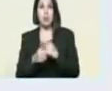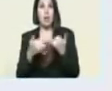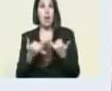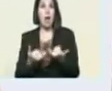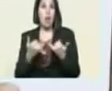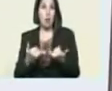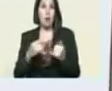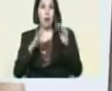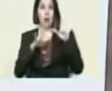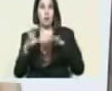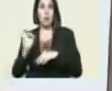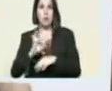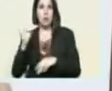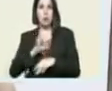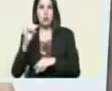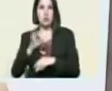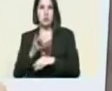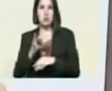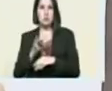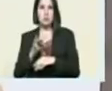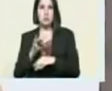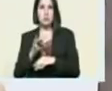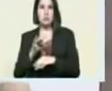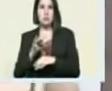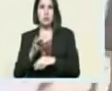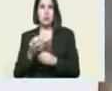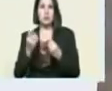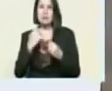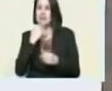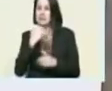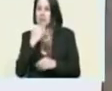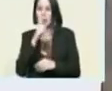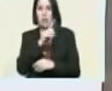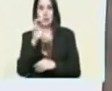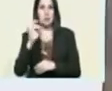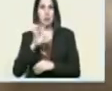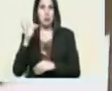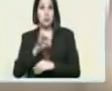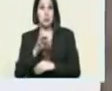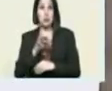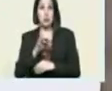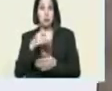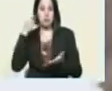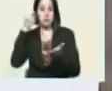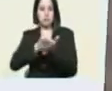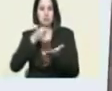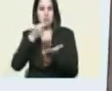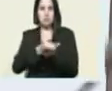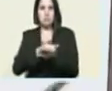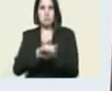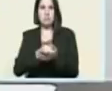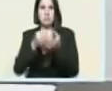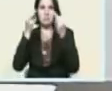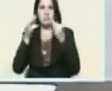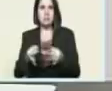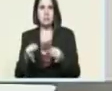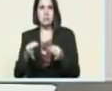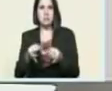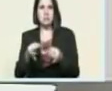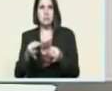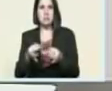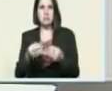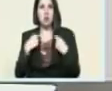Ahora, 90% de pensionados, rumbo al 100% en amor mayor, pensiones dignas y sobre